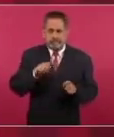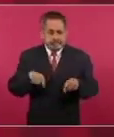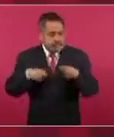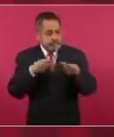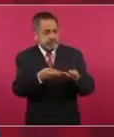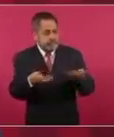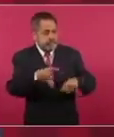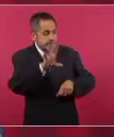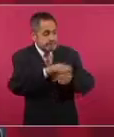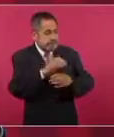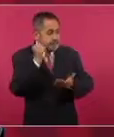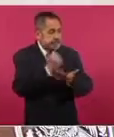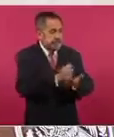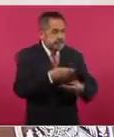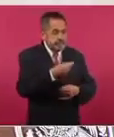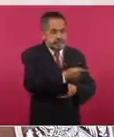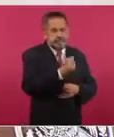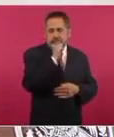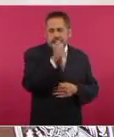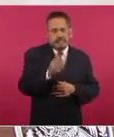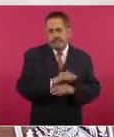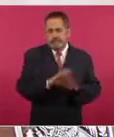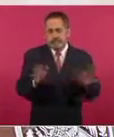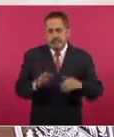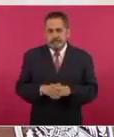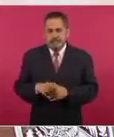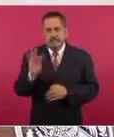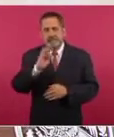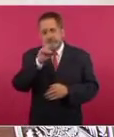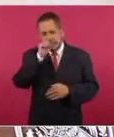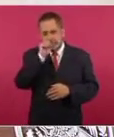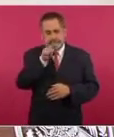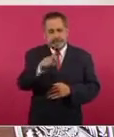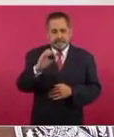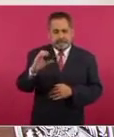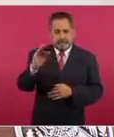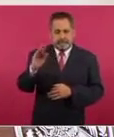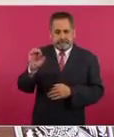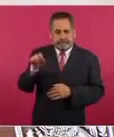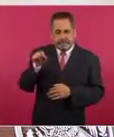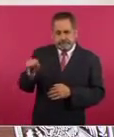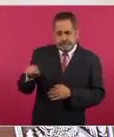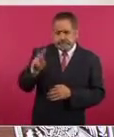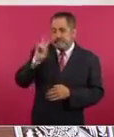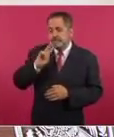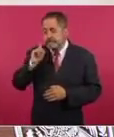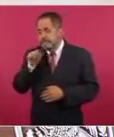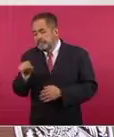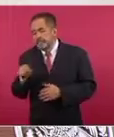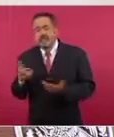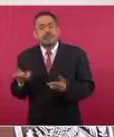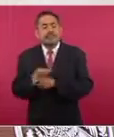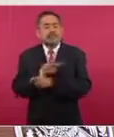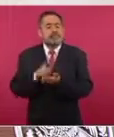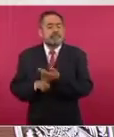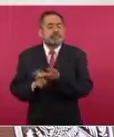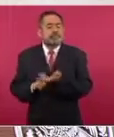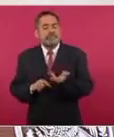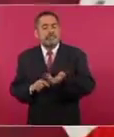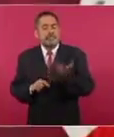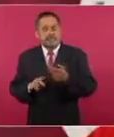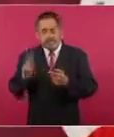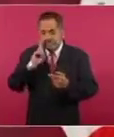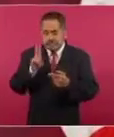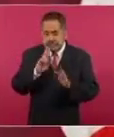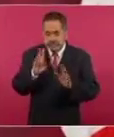concesiones a lo mejor va a meditar como lo la comisión federal al final este hacer